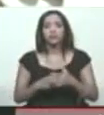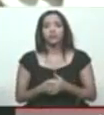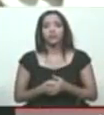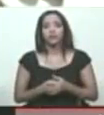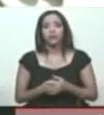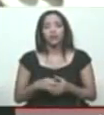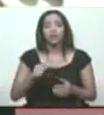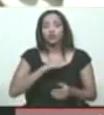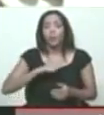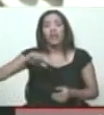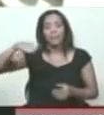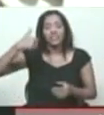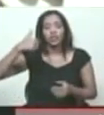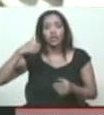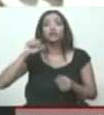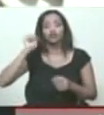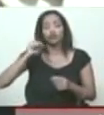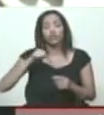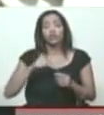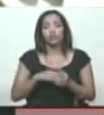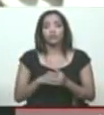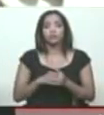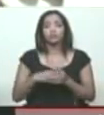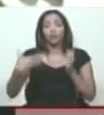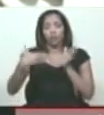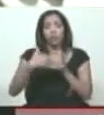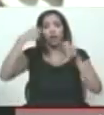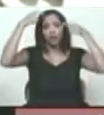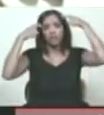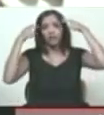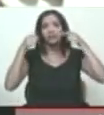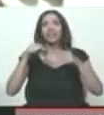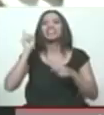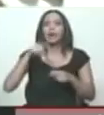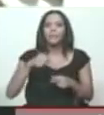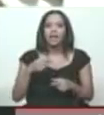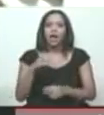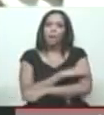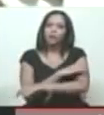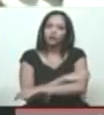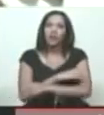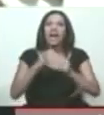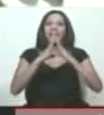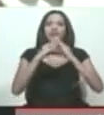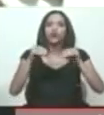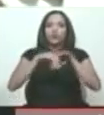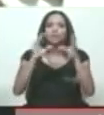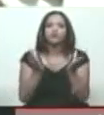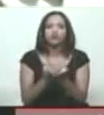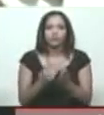Somos la mayoría. Y perjudican a los chavistas, a los no chavistas y a todo el mundo.